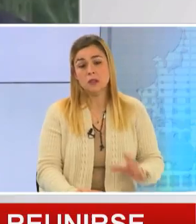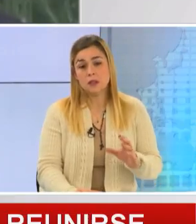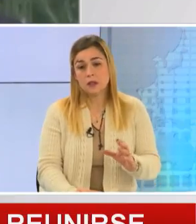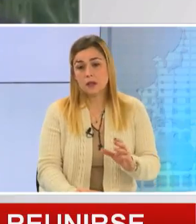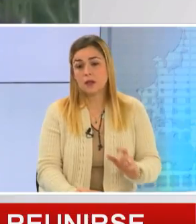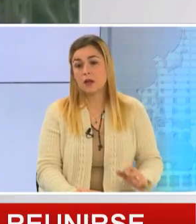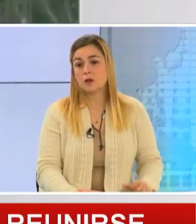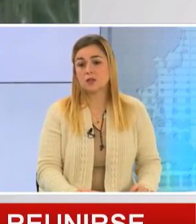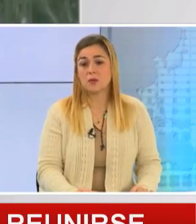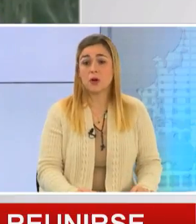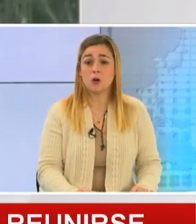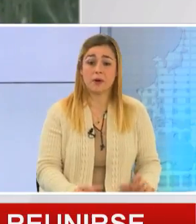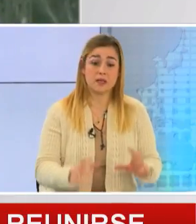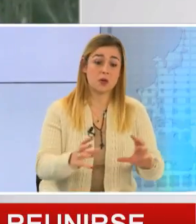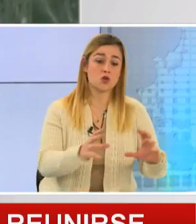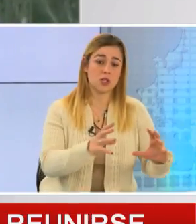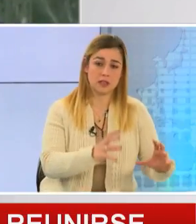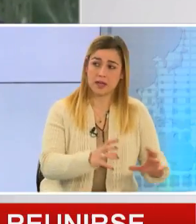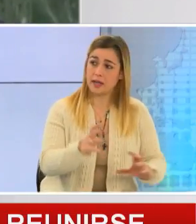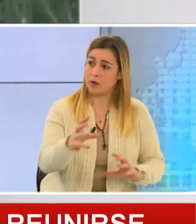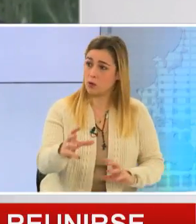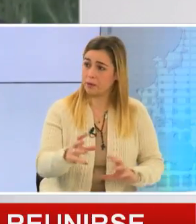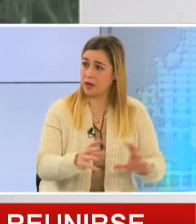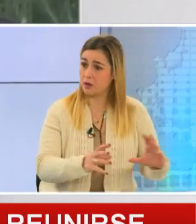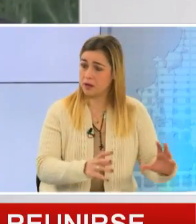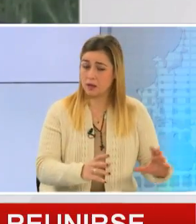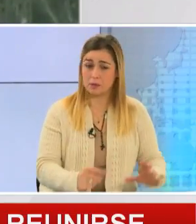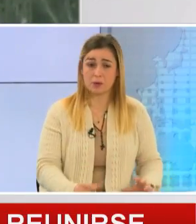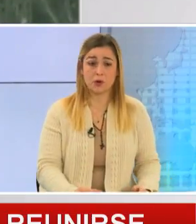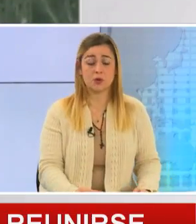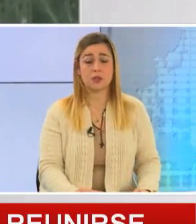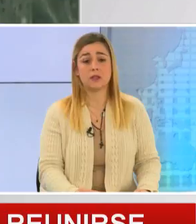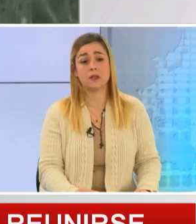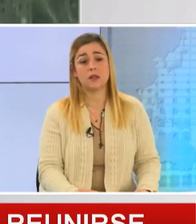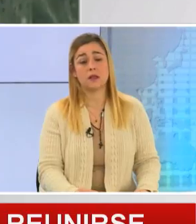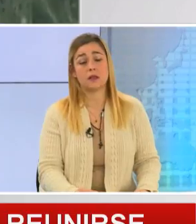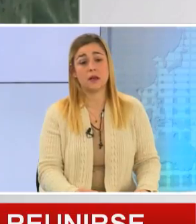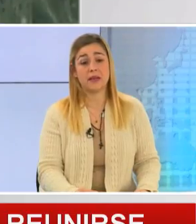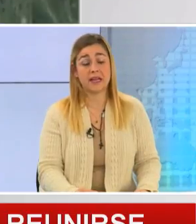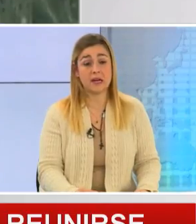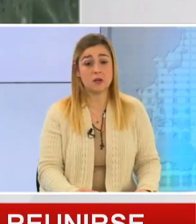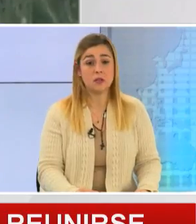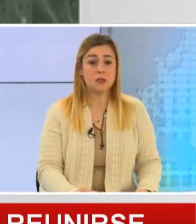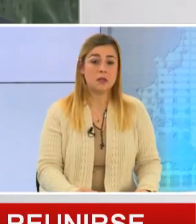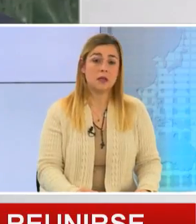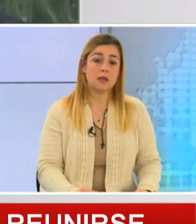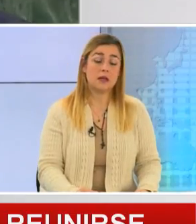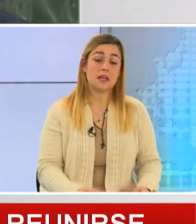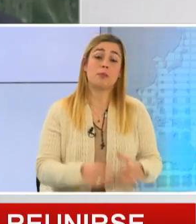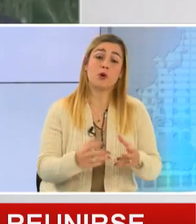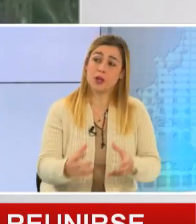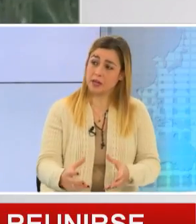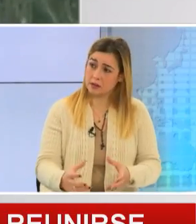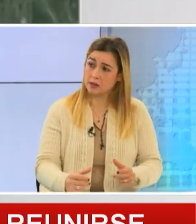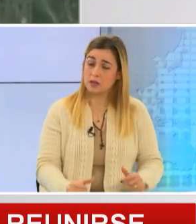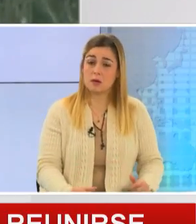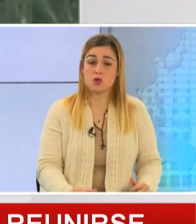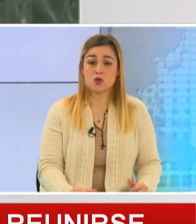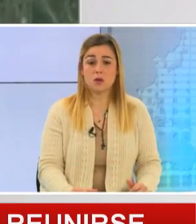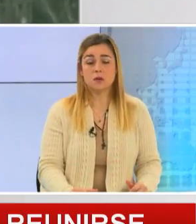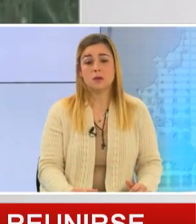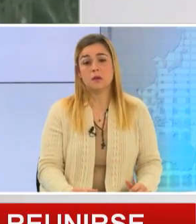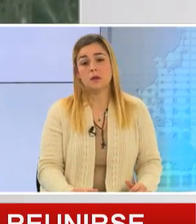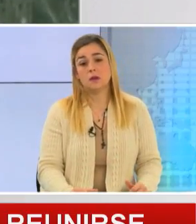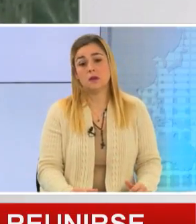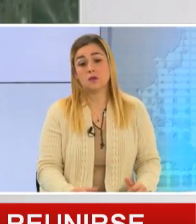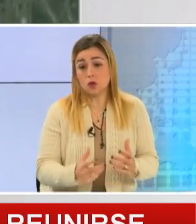votación, encontramos que los países occidentales, europeos y del propio continente americano que apoyan la